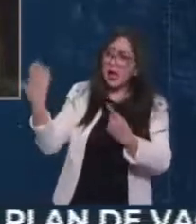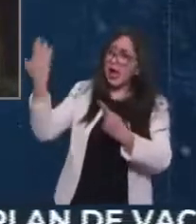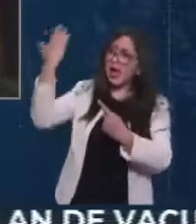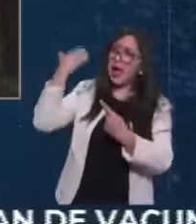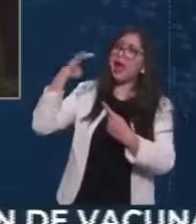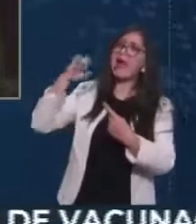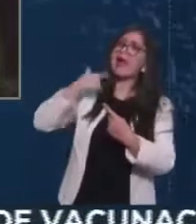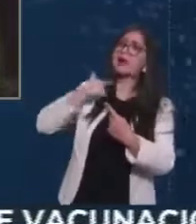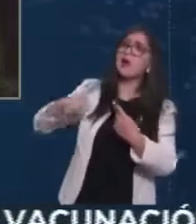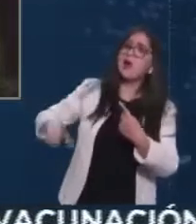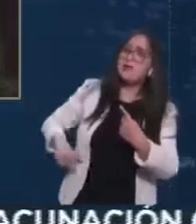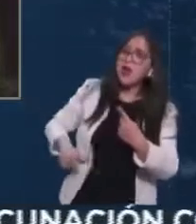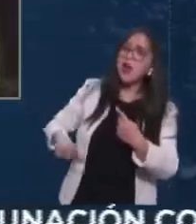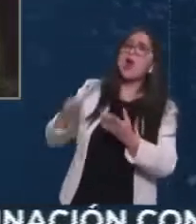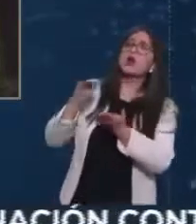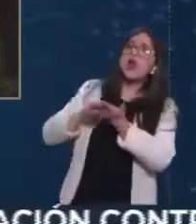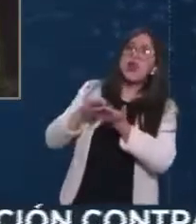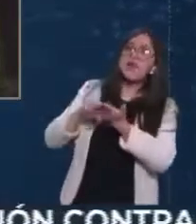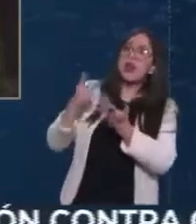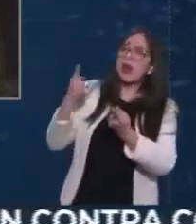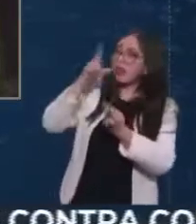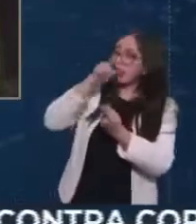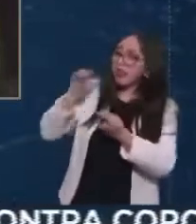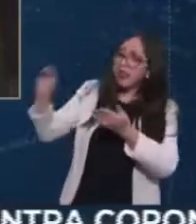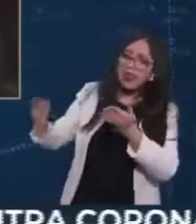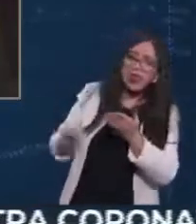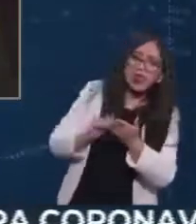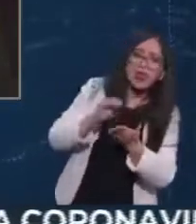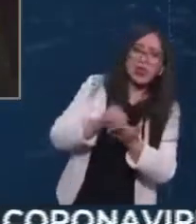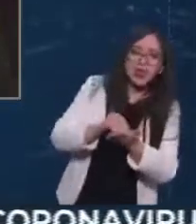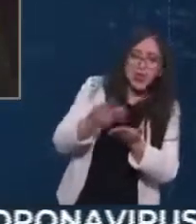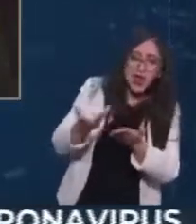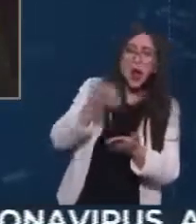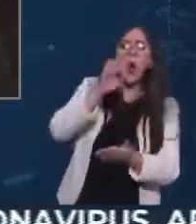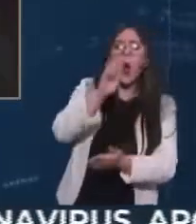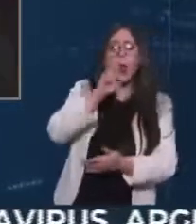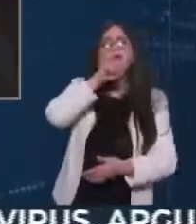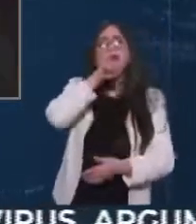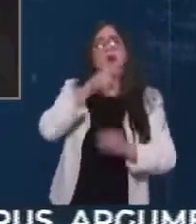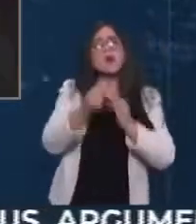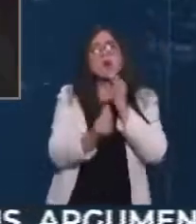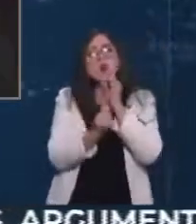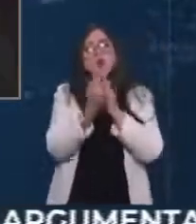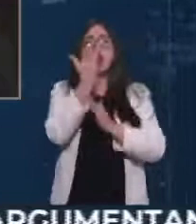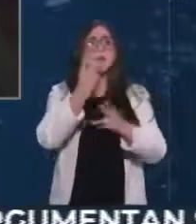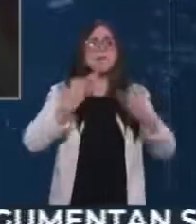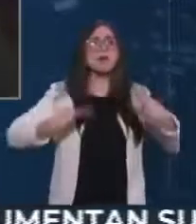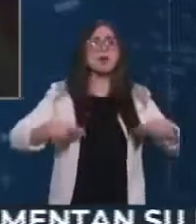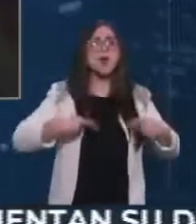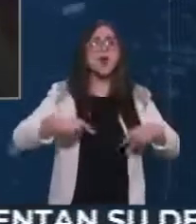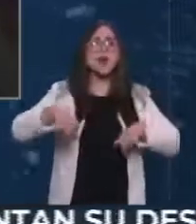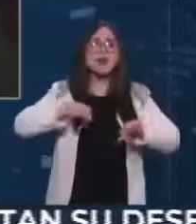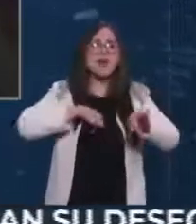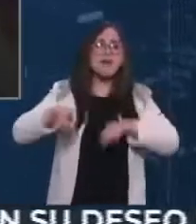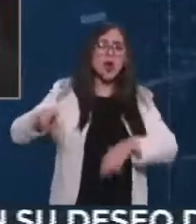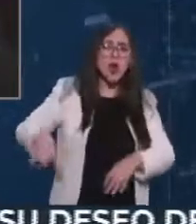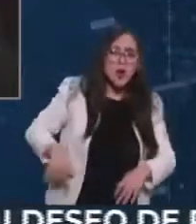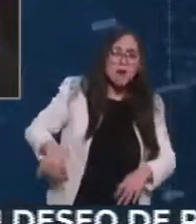pasada. También hay un tema de curva de aprendizaje para los nuevos funcionarios públicos que entraron, y es muy posible que ya en